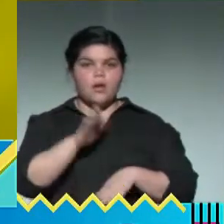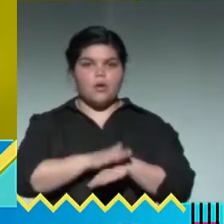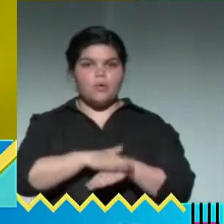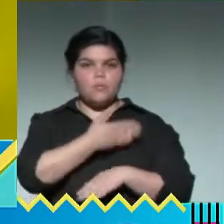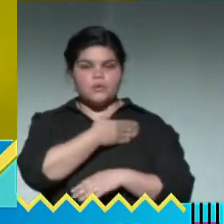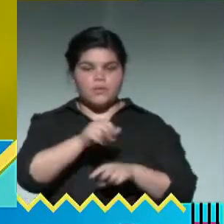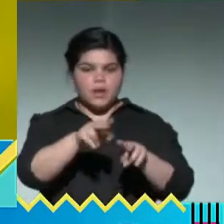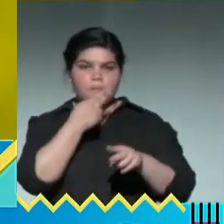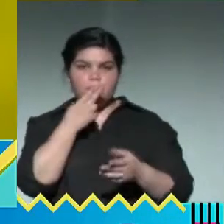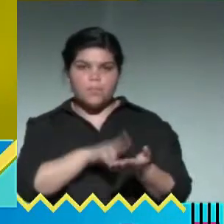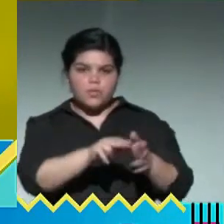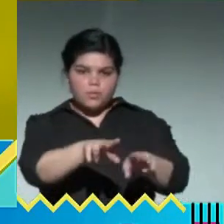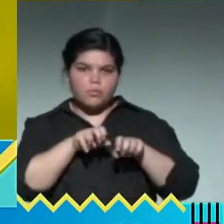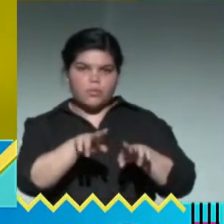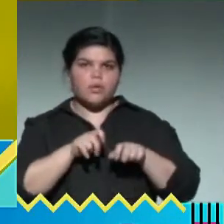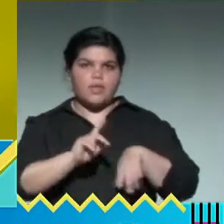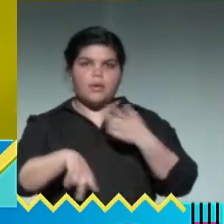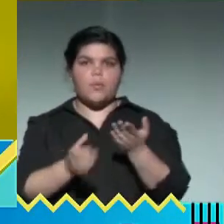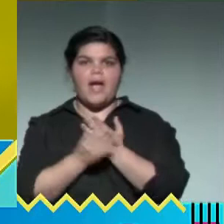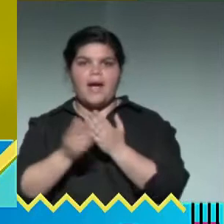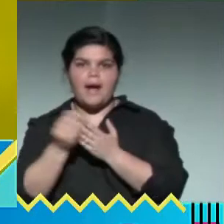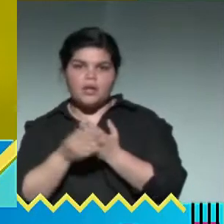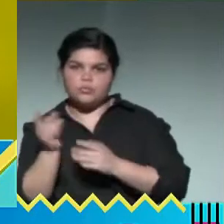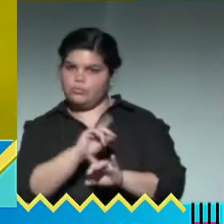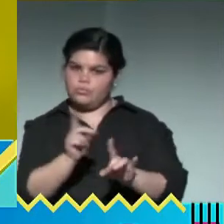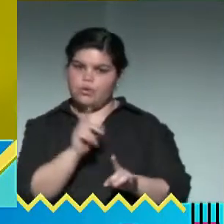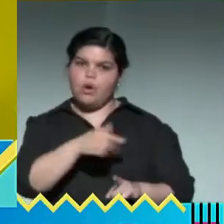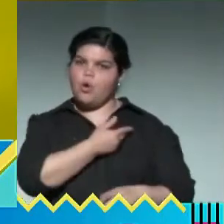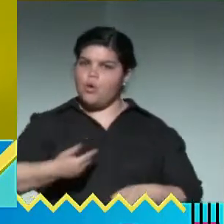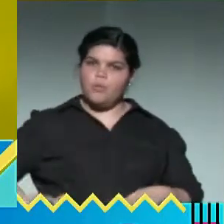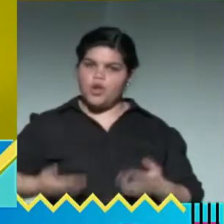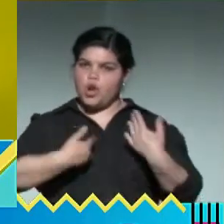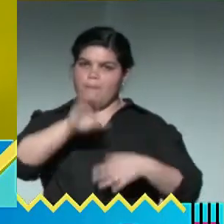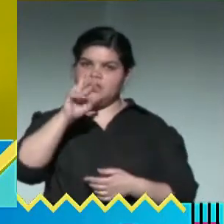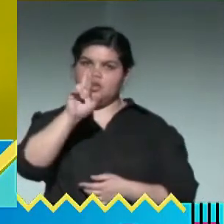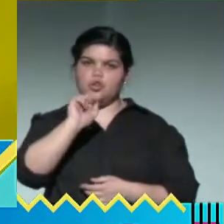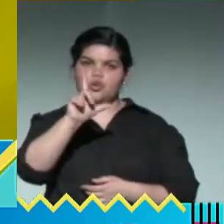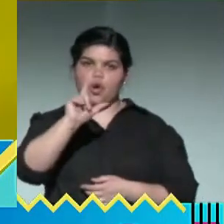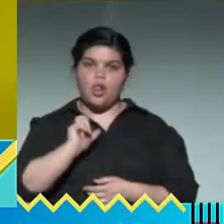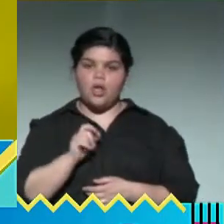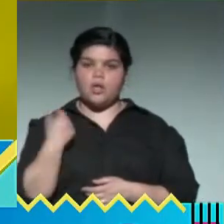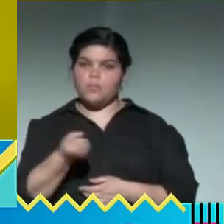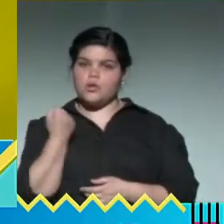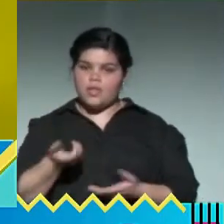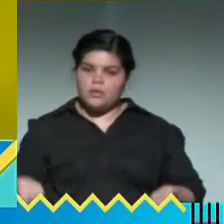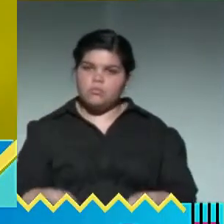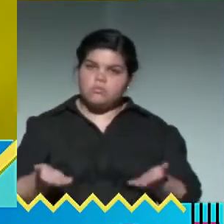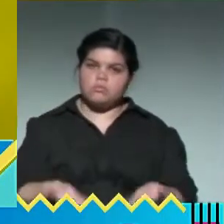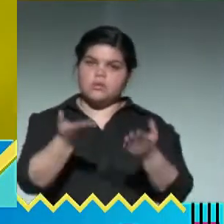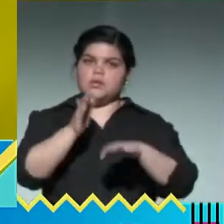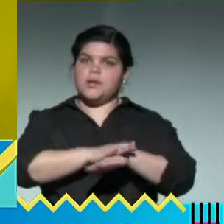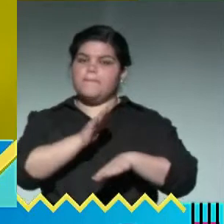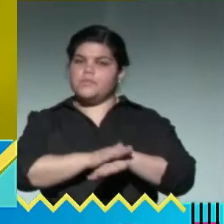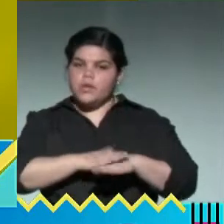impuestos y generador de gastos, me parece que el Estado es mucho más que eso. El rol del Estado tiene que ser un promotor de